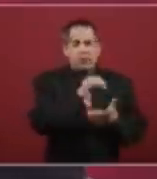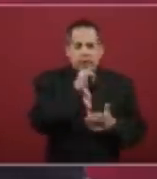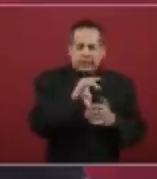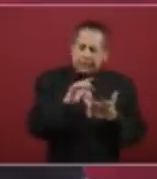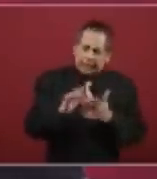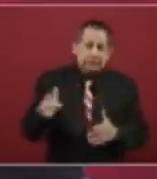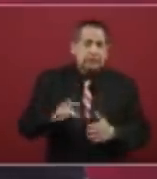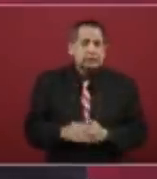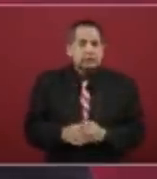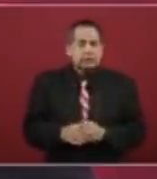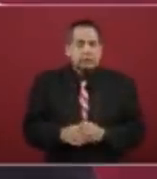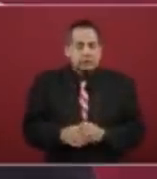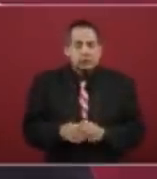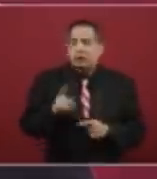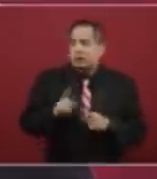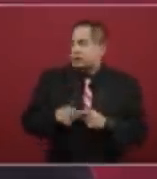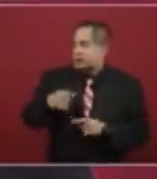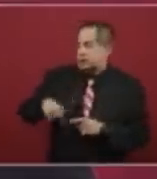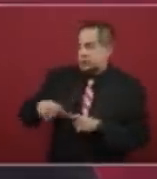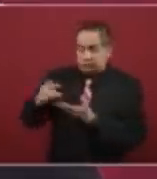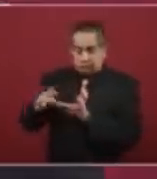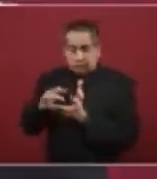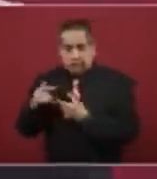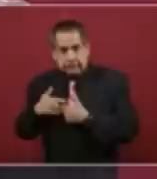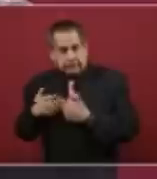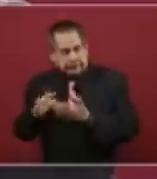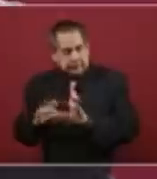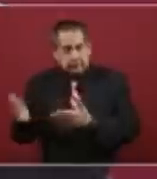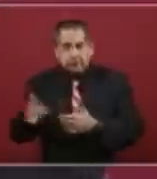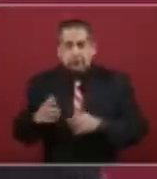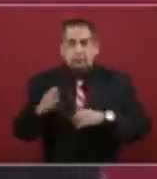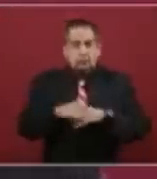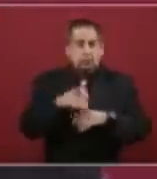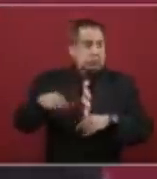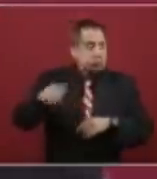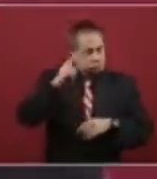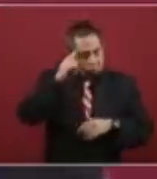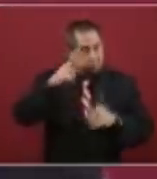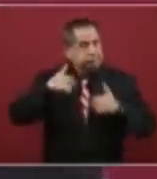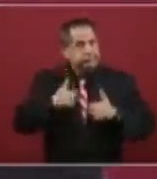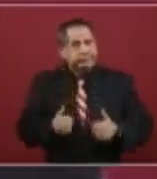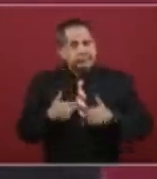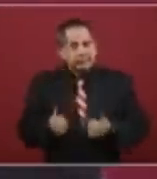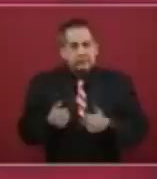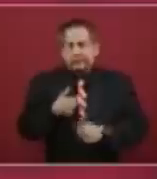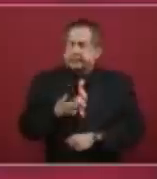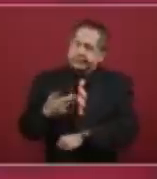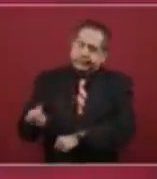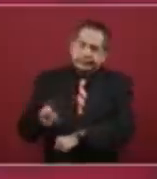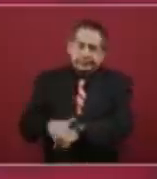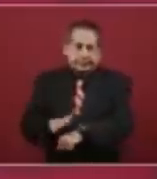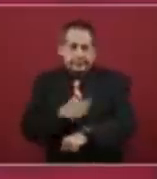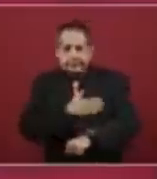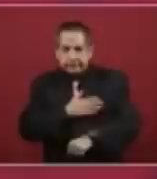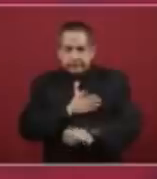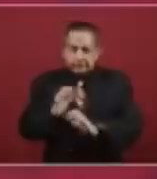por este apoyo y por hacer caso al llamado que hemos hecho.